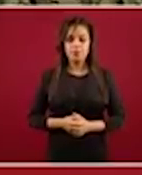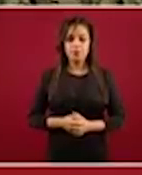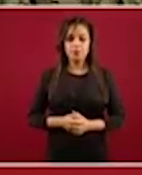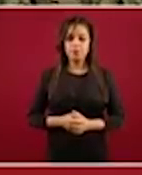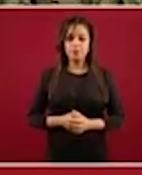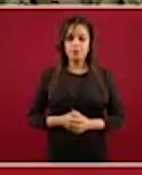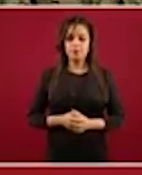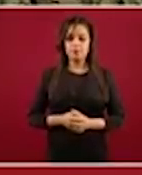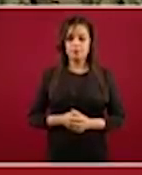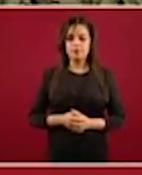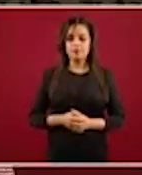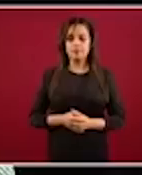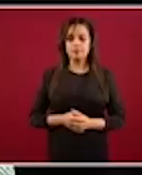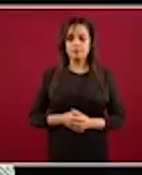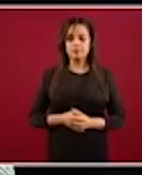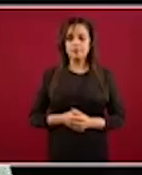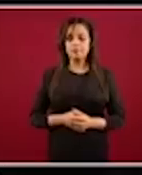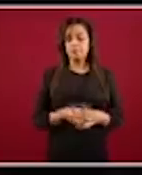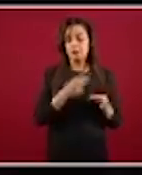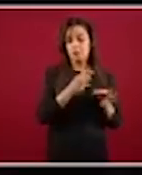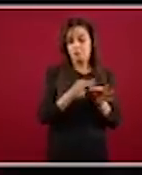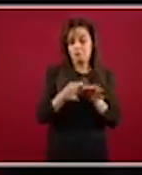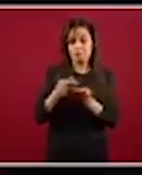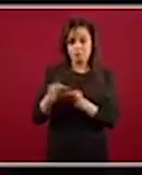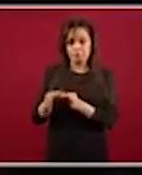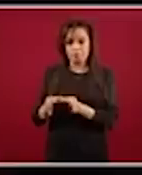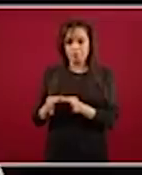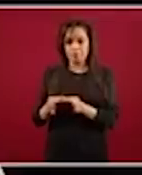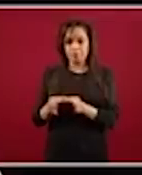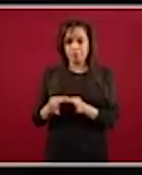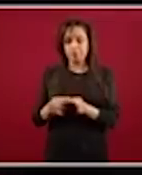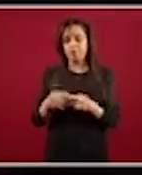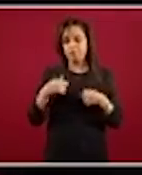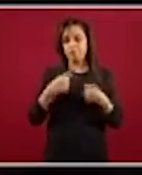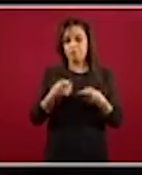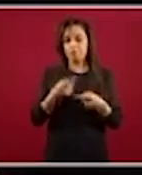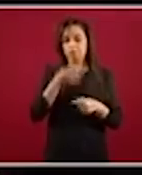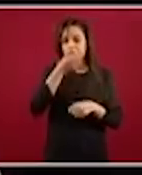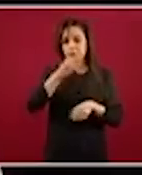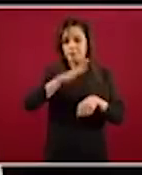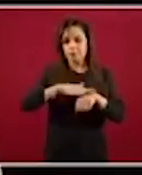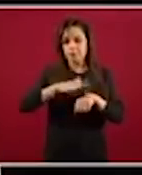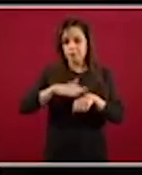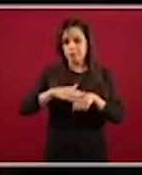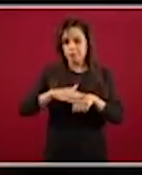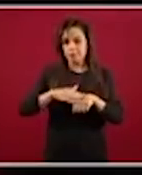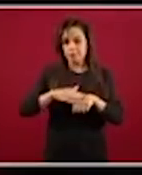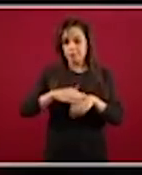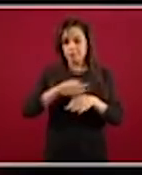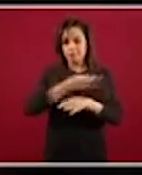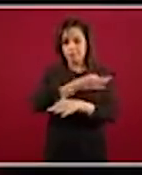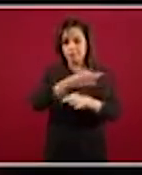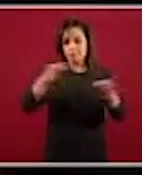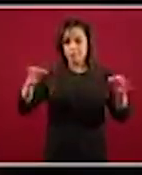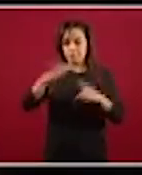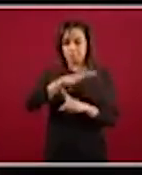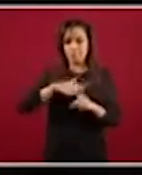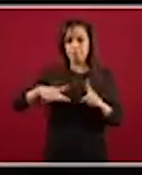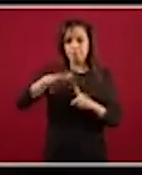De manera puntual, queremos hacer y nos dirigimos a la sociedad los siguientes posicionamientos técnicos.